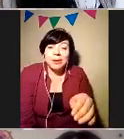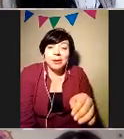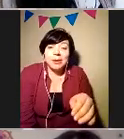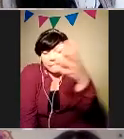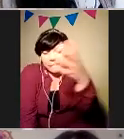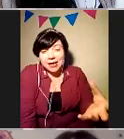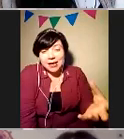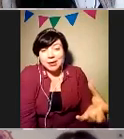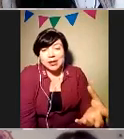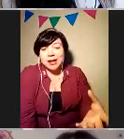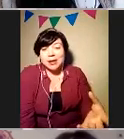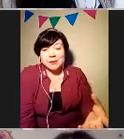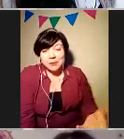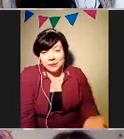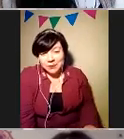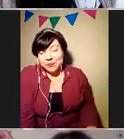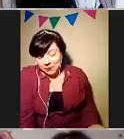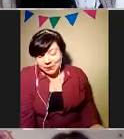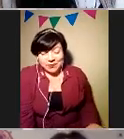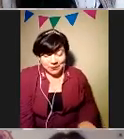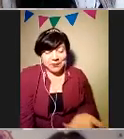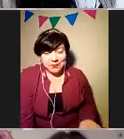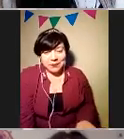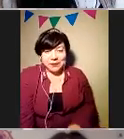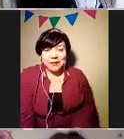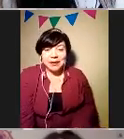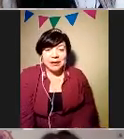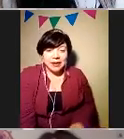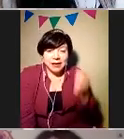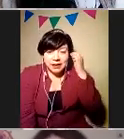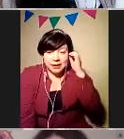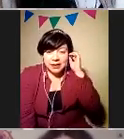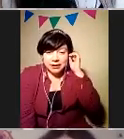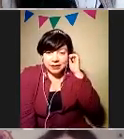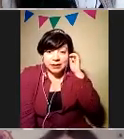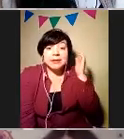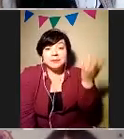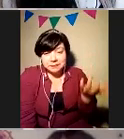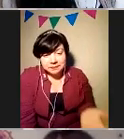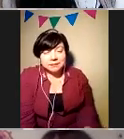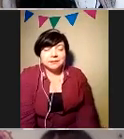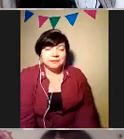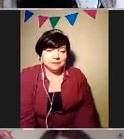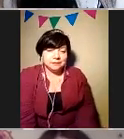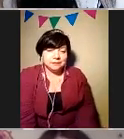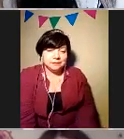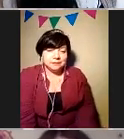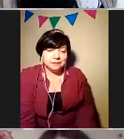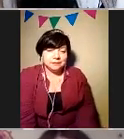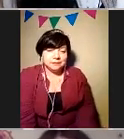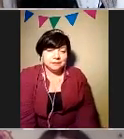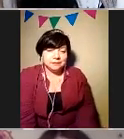tampoco es la panacea, por tanto, ni tampoco es claro, la general. Claro, por lo menos con eso ya como criterio de uno si va a comprarlo o no, ya al menos está bien.